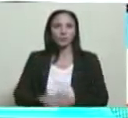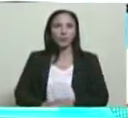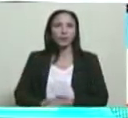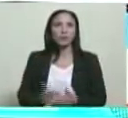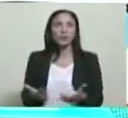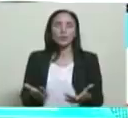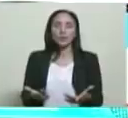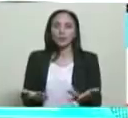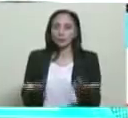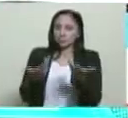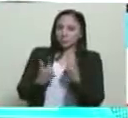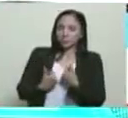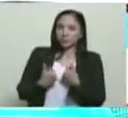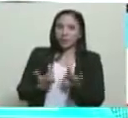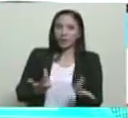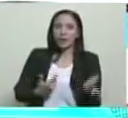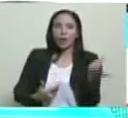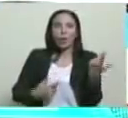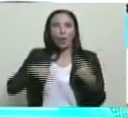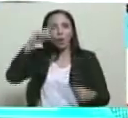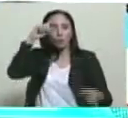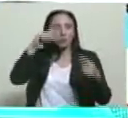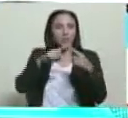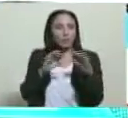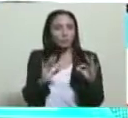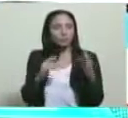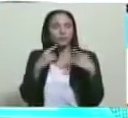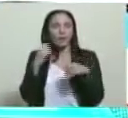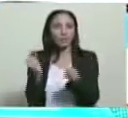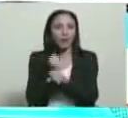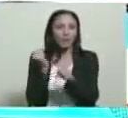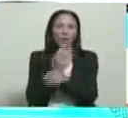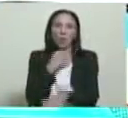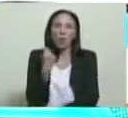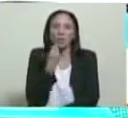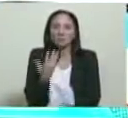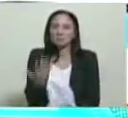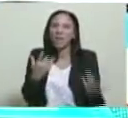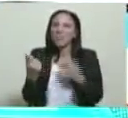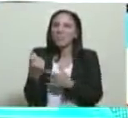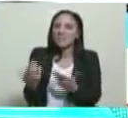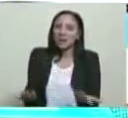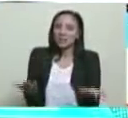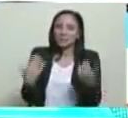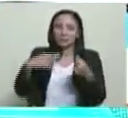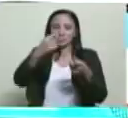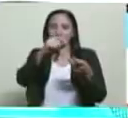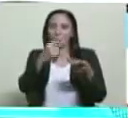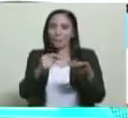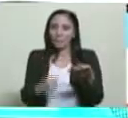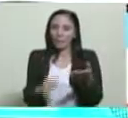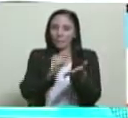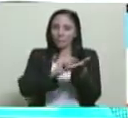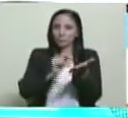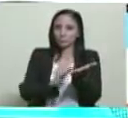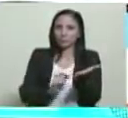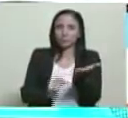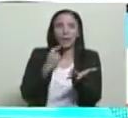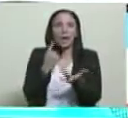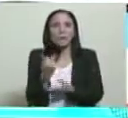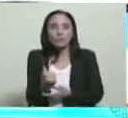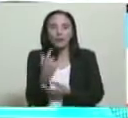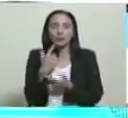misión. En la misión. Chamba juvenil, falta por hacer esto, esto, esto y esto. Y no lo hemos